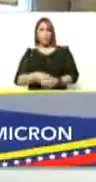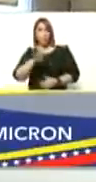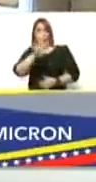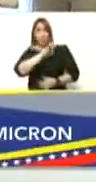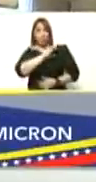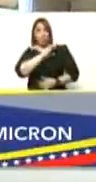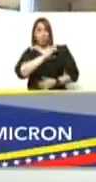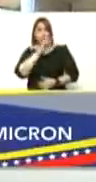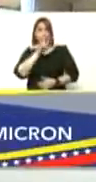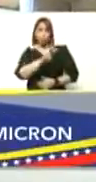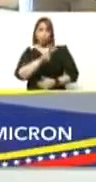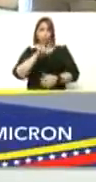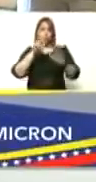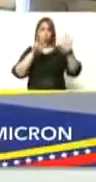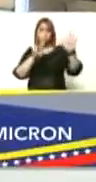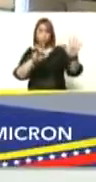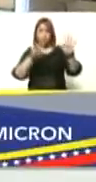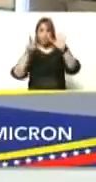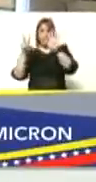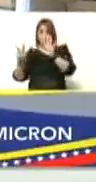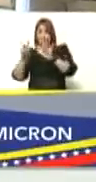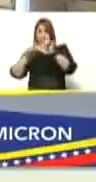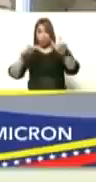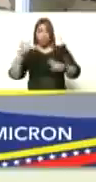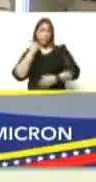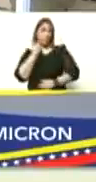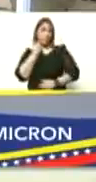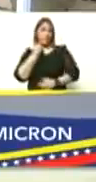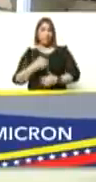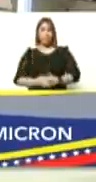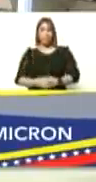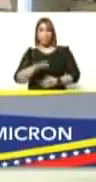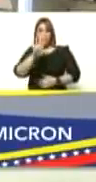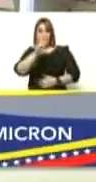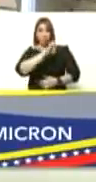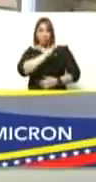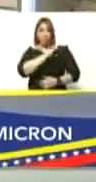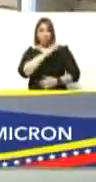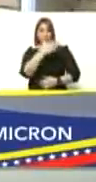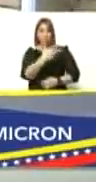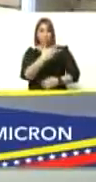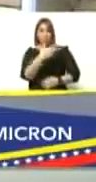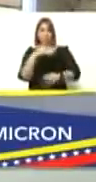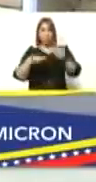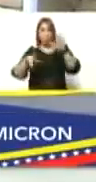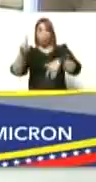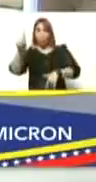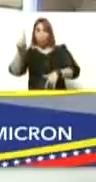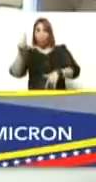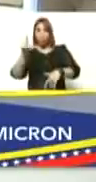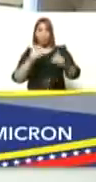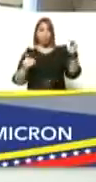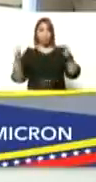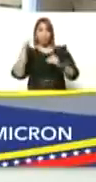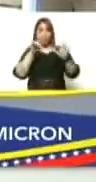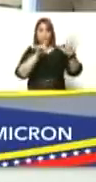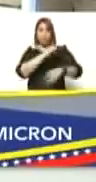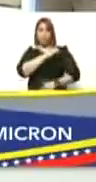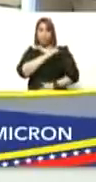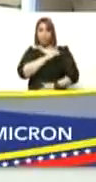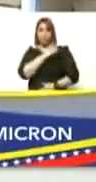enero, 287 casos. El 5 de enero, 311. El 6 de